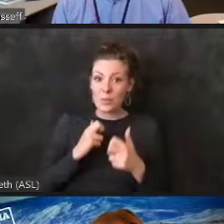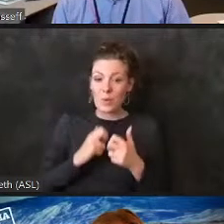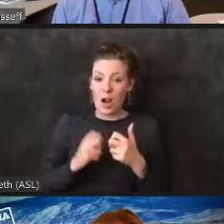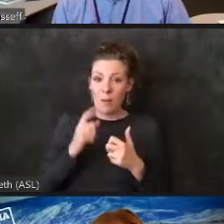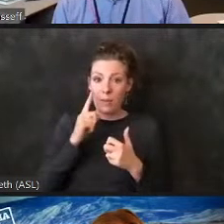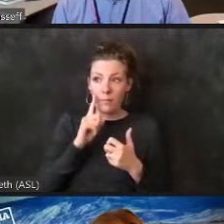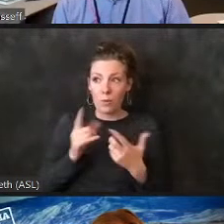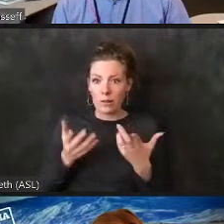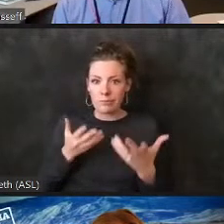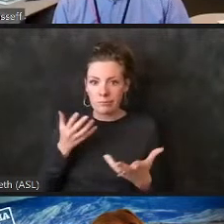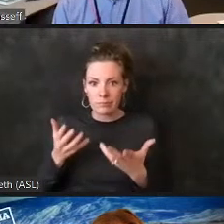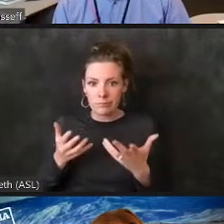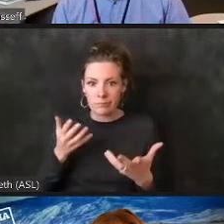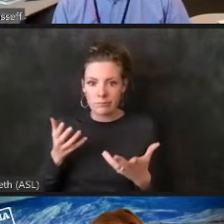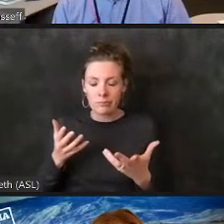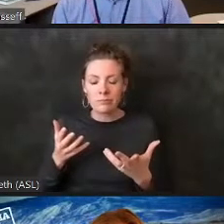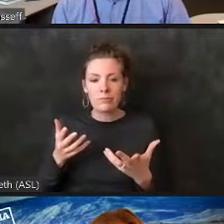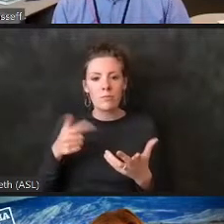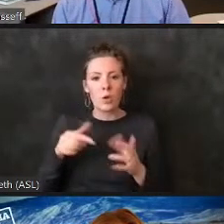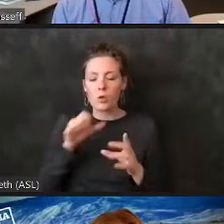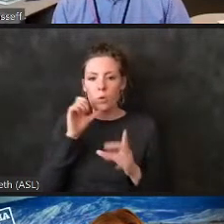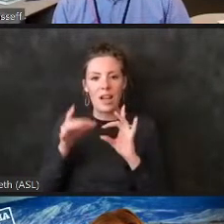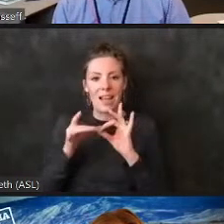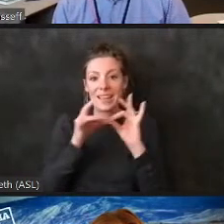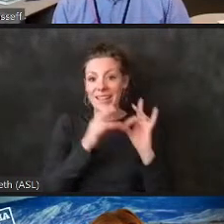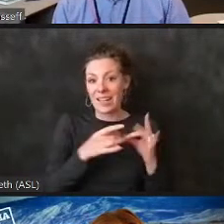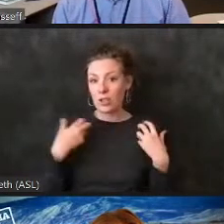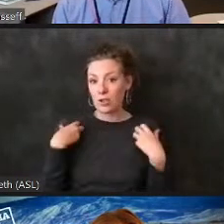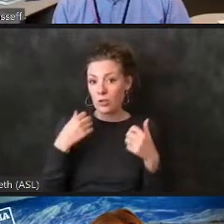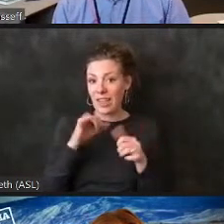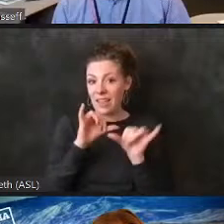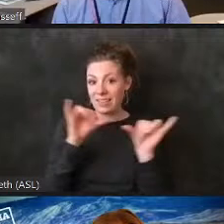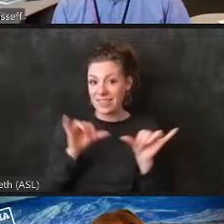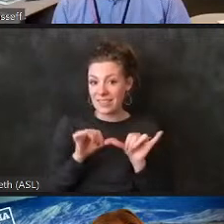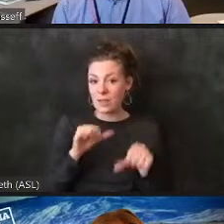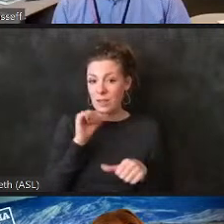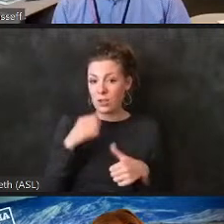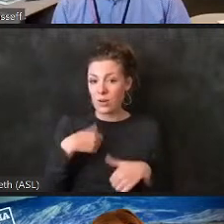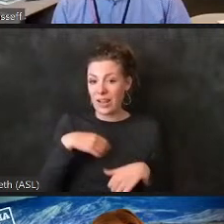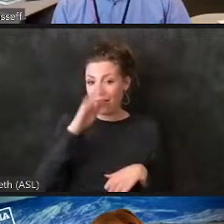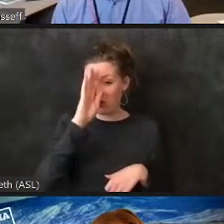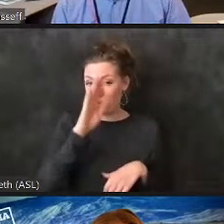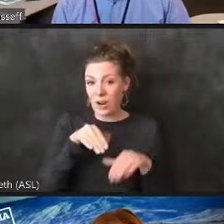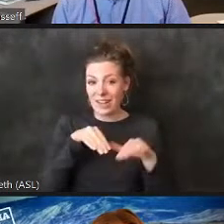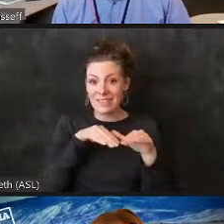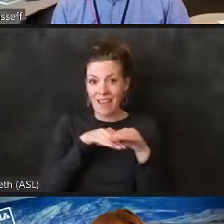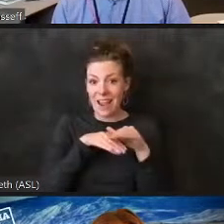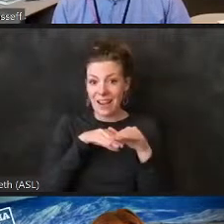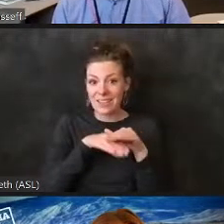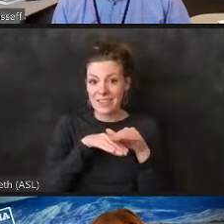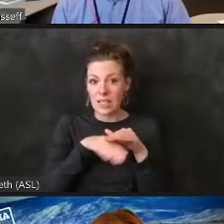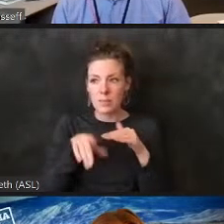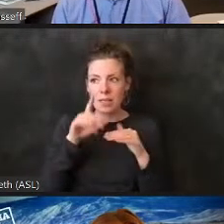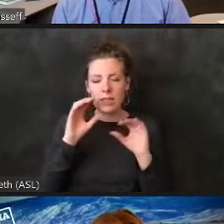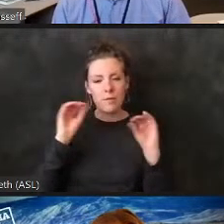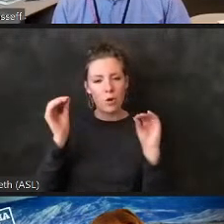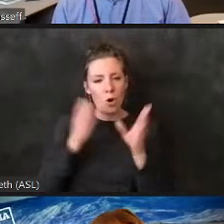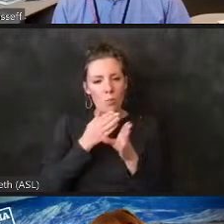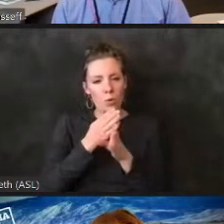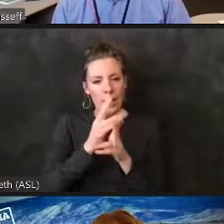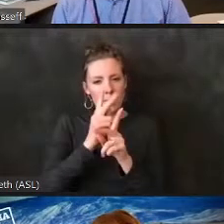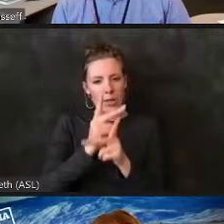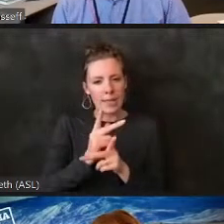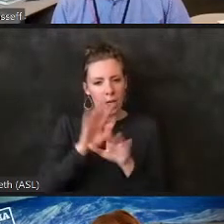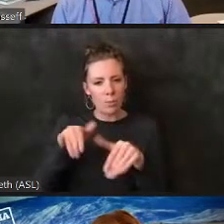Disparities. So when those who are not connected to the health system don't have a direct access, either because they don't have a primary care provider, they don't have